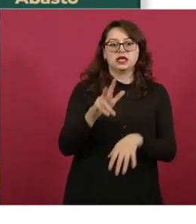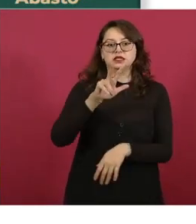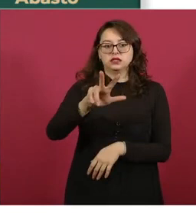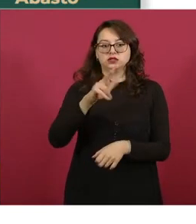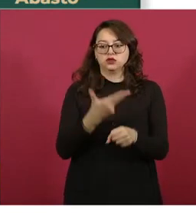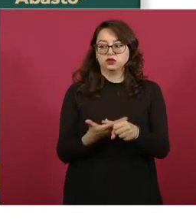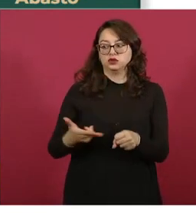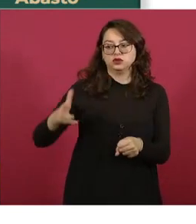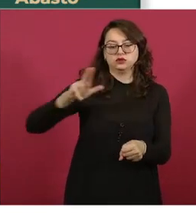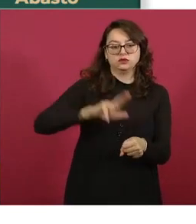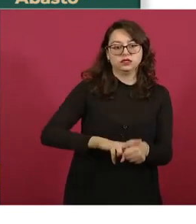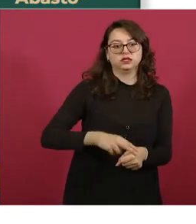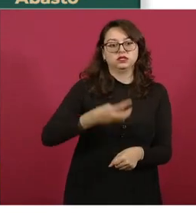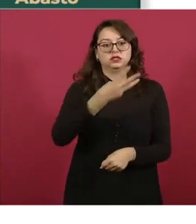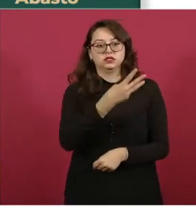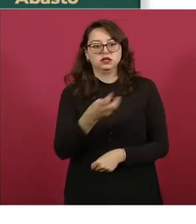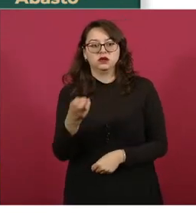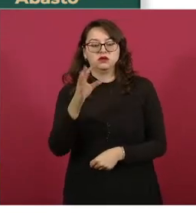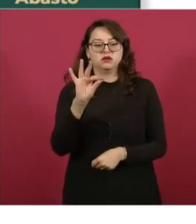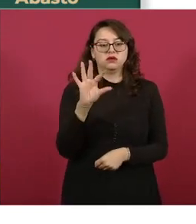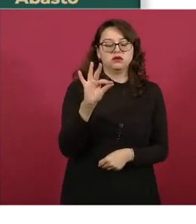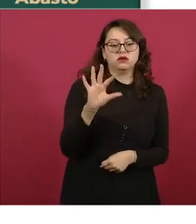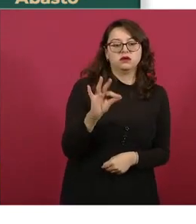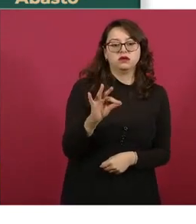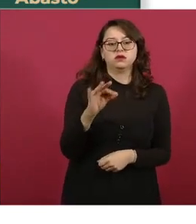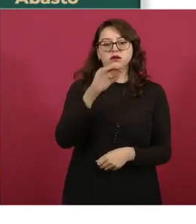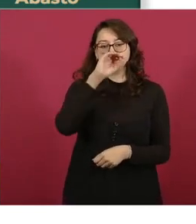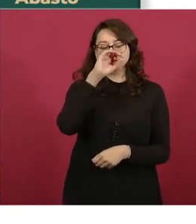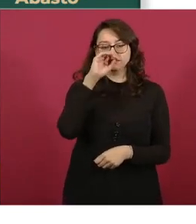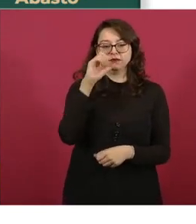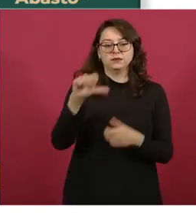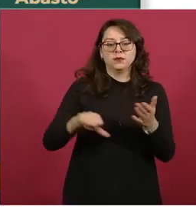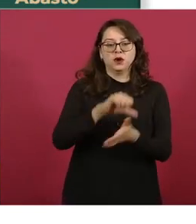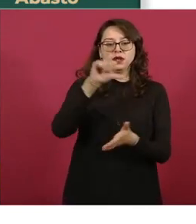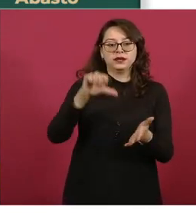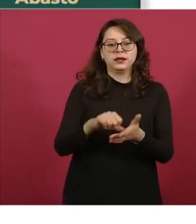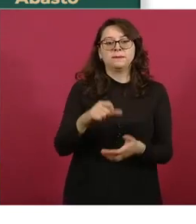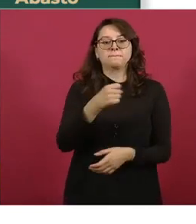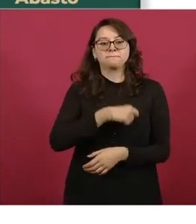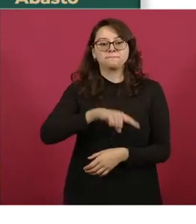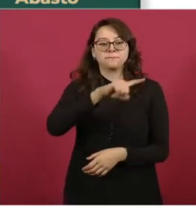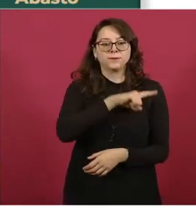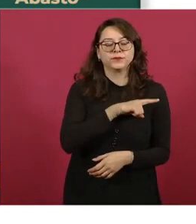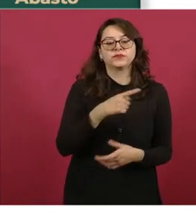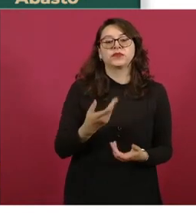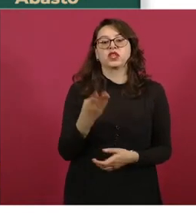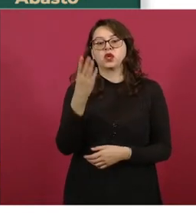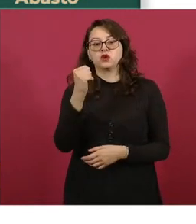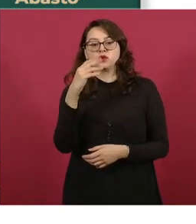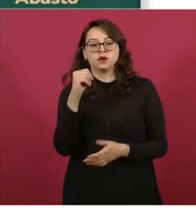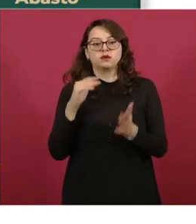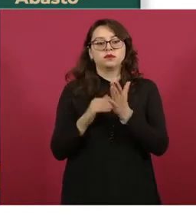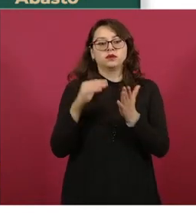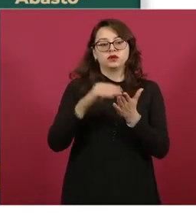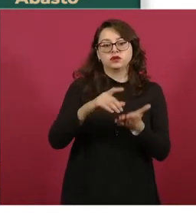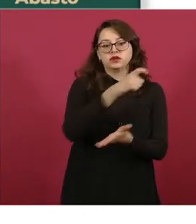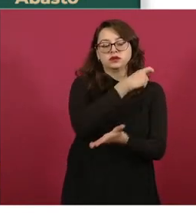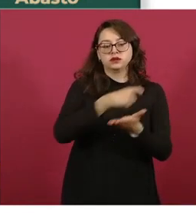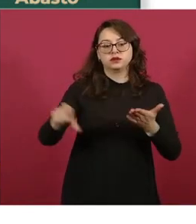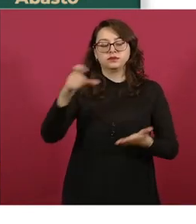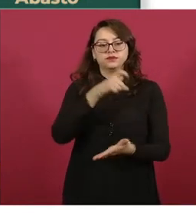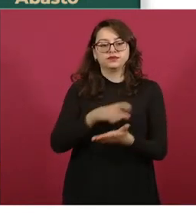salud, tiene 608 claves de medicamentos autorizados, se han adquirido cerca de 9 millones de piezas, una inversión